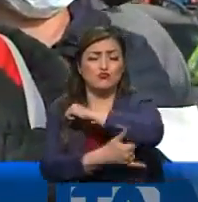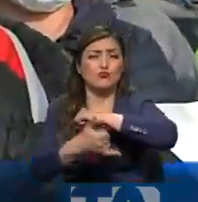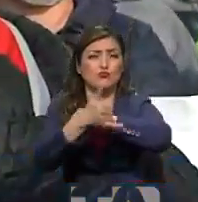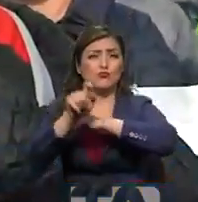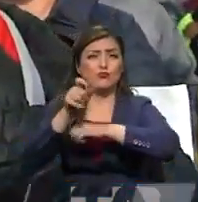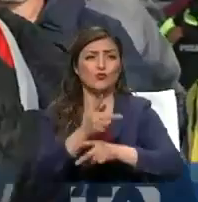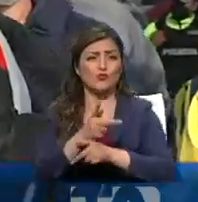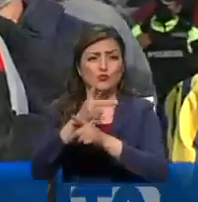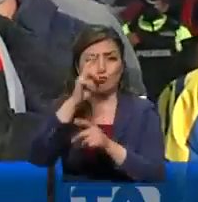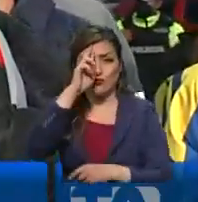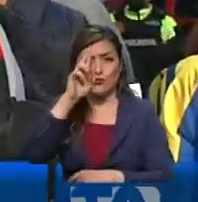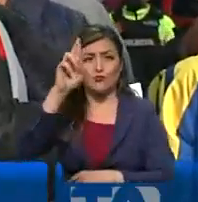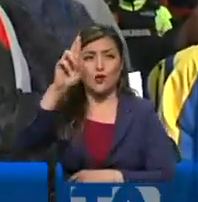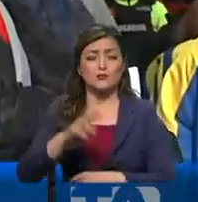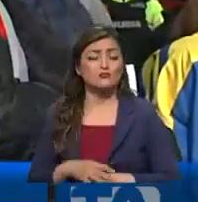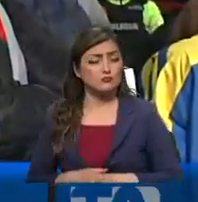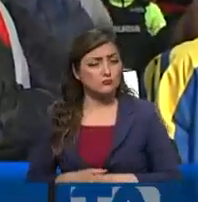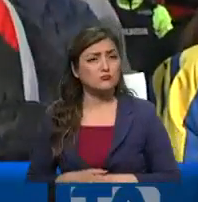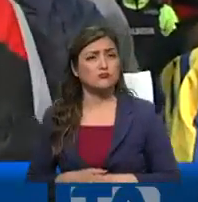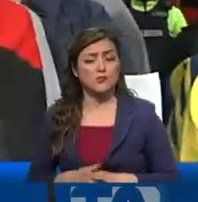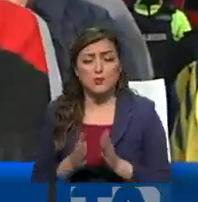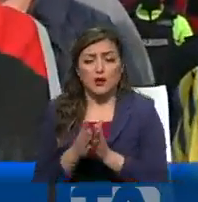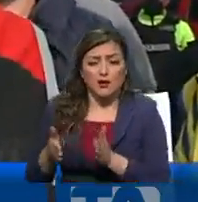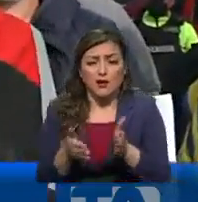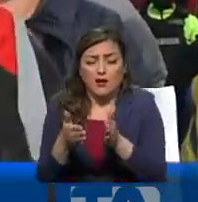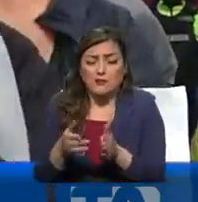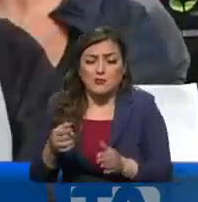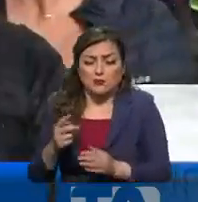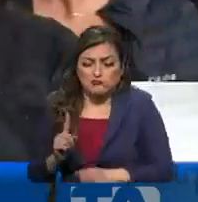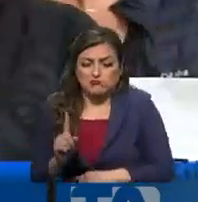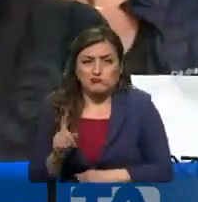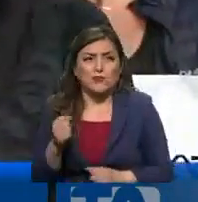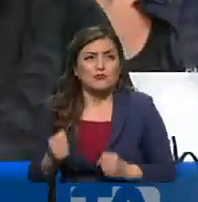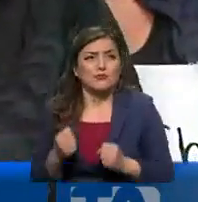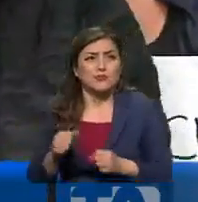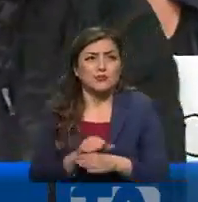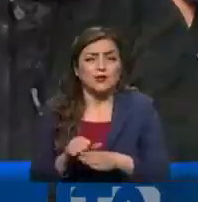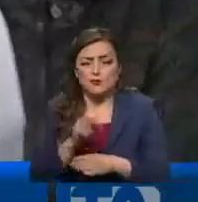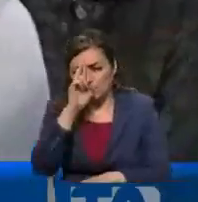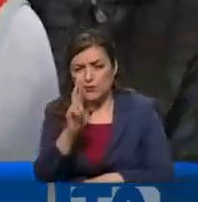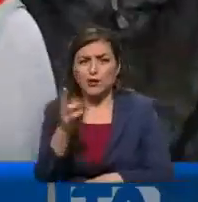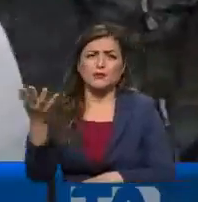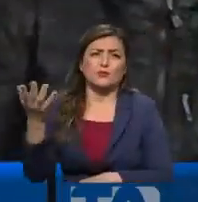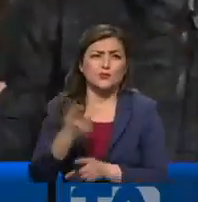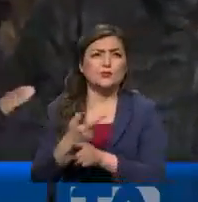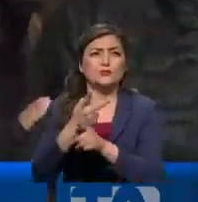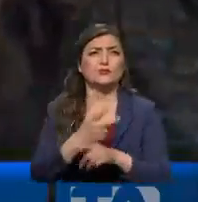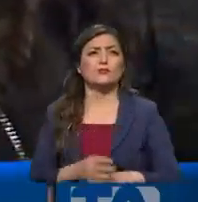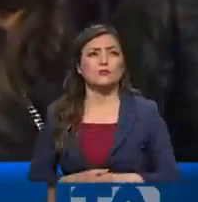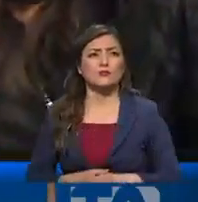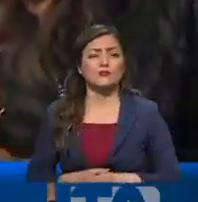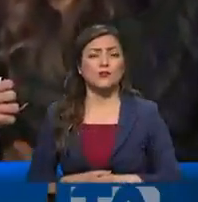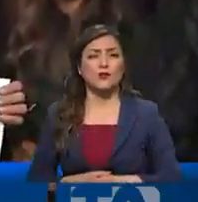cuidado y un respeto a ese mínimo espacio que estamos pidiendo en las carreteras donde vamos a entrenar. Perfecto, muchas gracias. Bueno, compañeras,